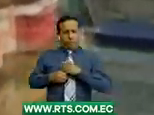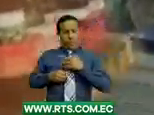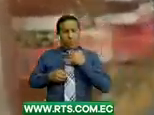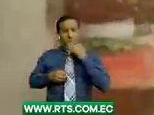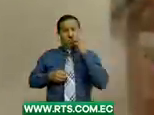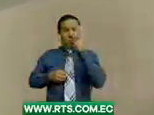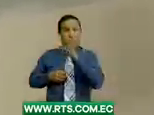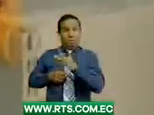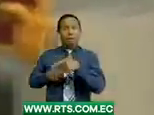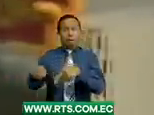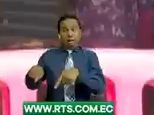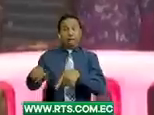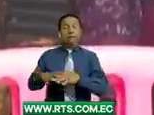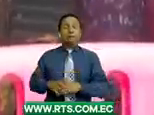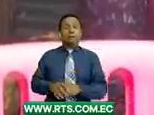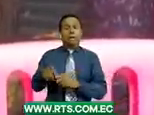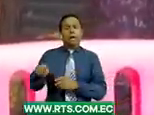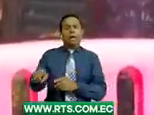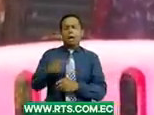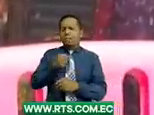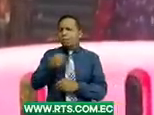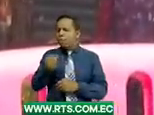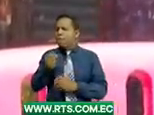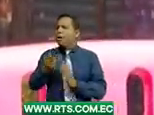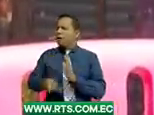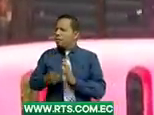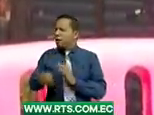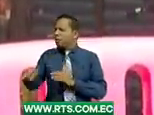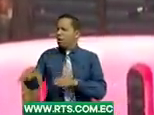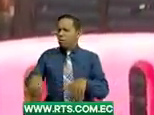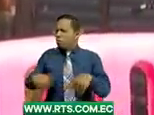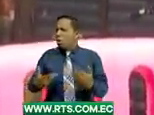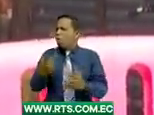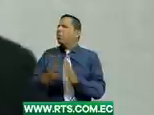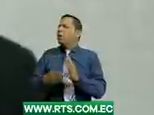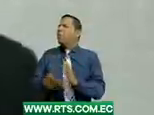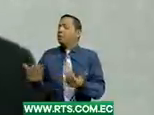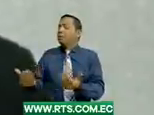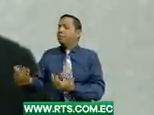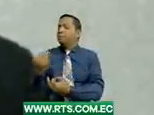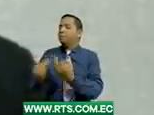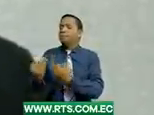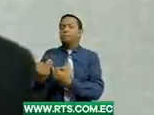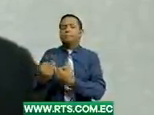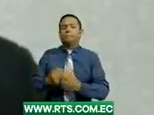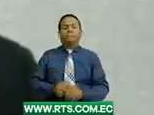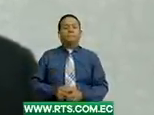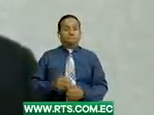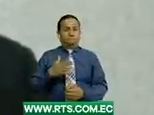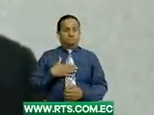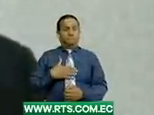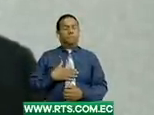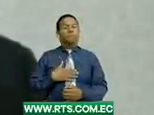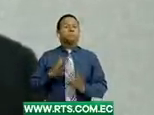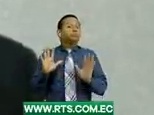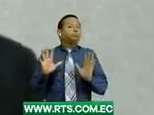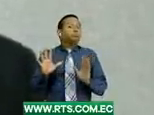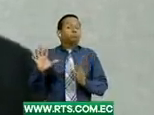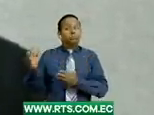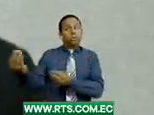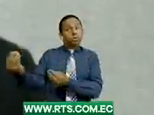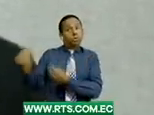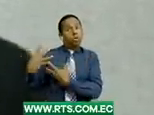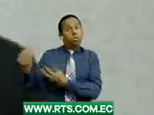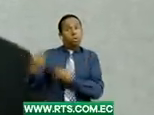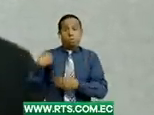es la situación actual y cómo se vive la cuarentena para evitar más contagios. Bueno, básicamente lo que nos han dicho es que tenemos que estar